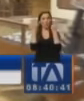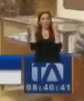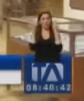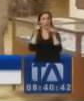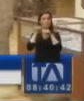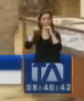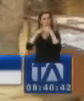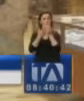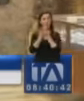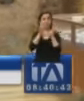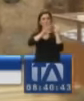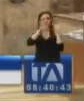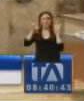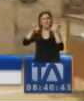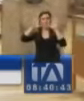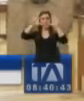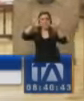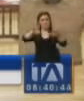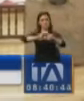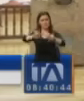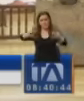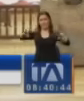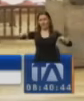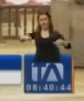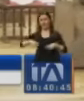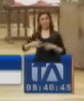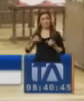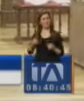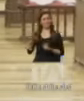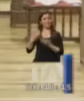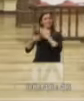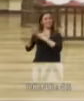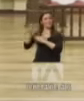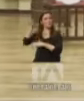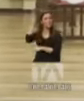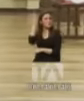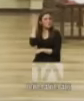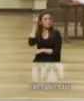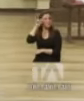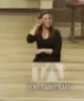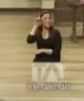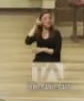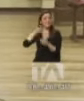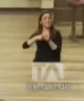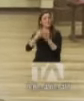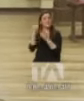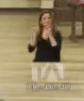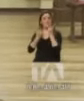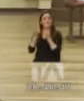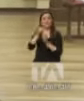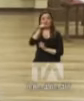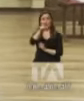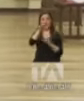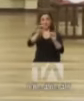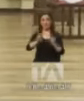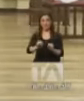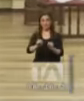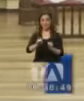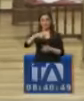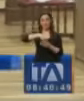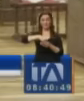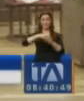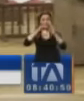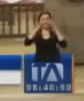museo con 10 salas de arte moderno, colonial, republicano, que están esperando ser visitados por ustedes que están en